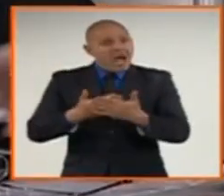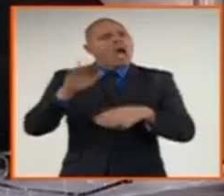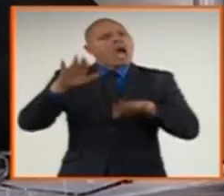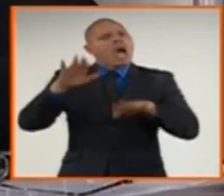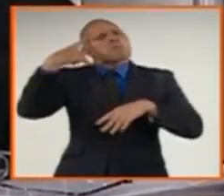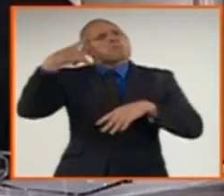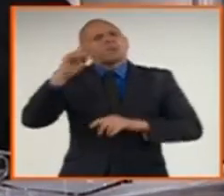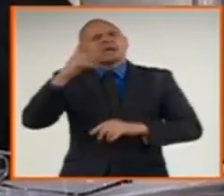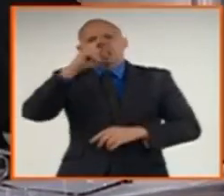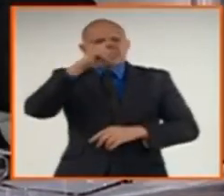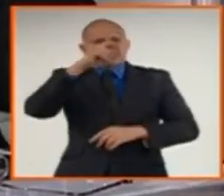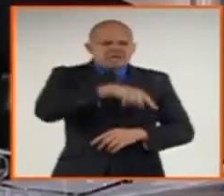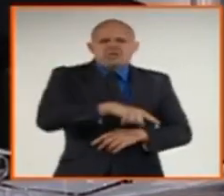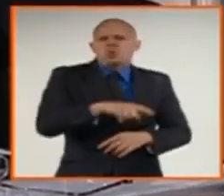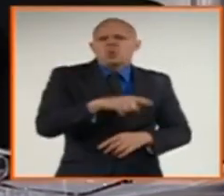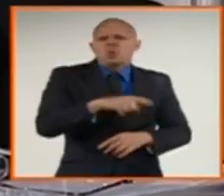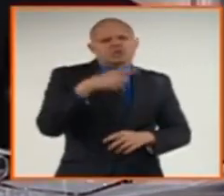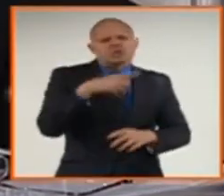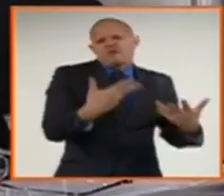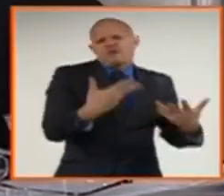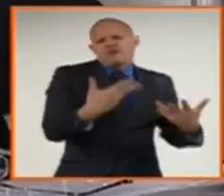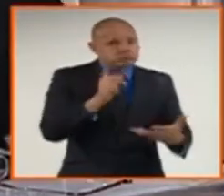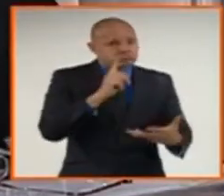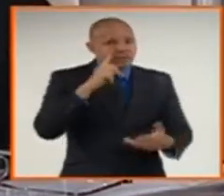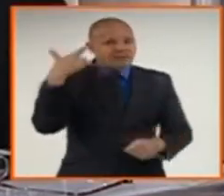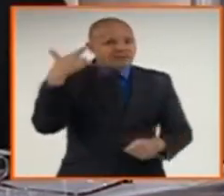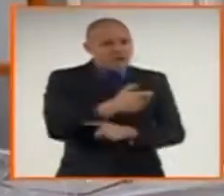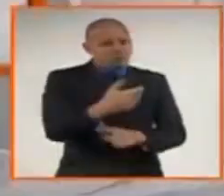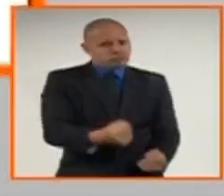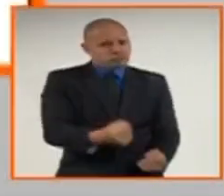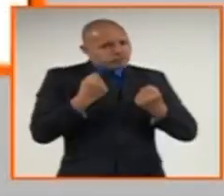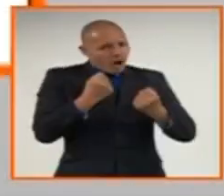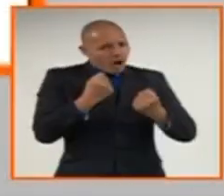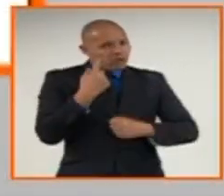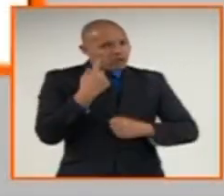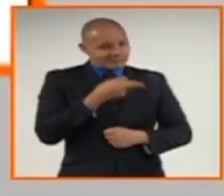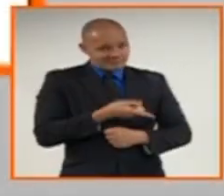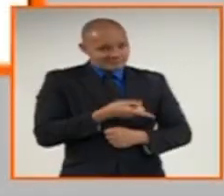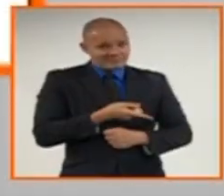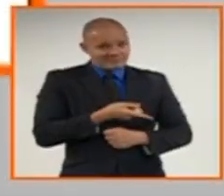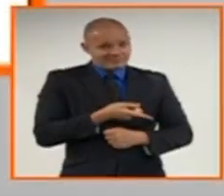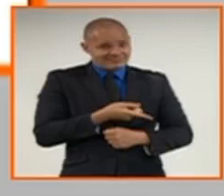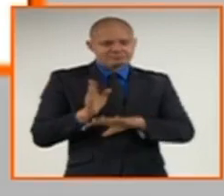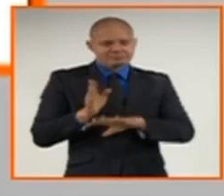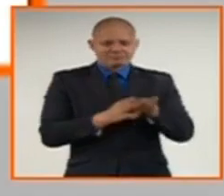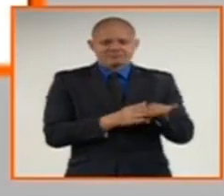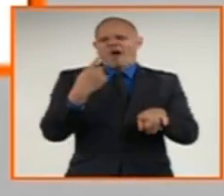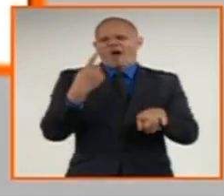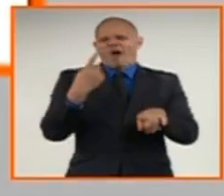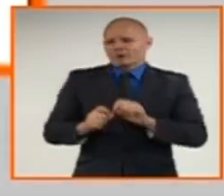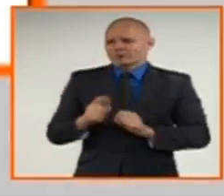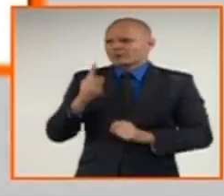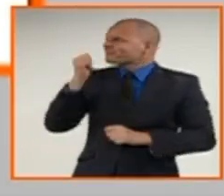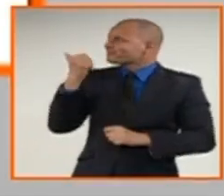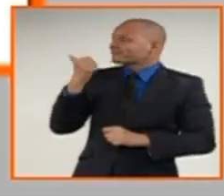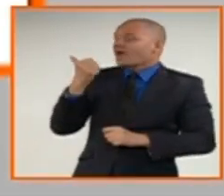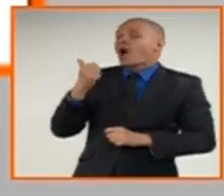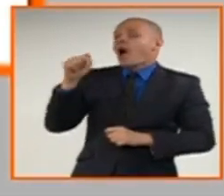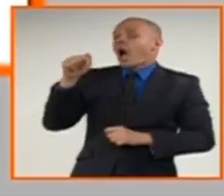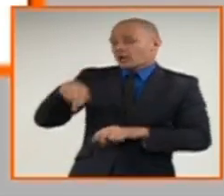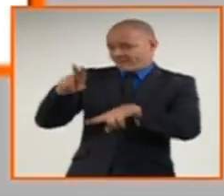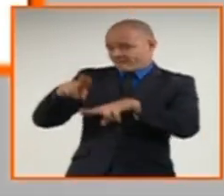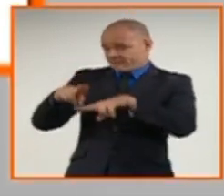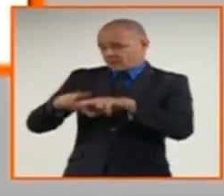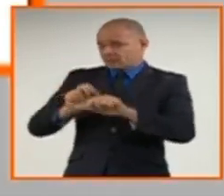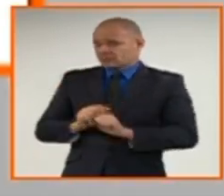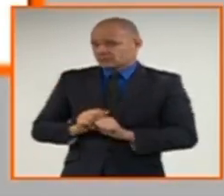muy satisfactoria. La siguiente. Y eso mismo ocurre en el estudio Meñique, que es otro estudio en 700 niños,